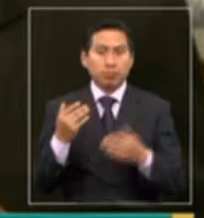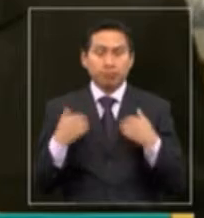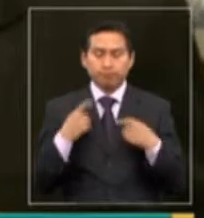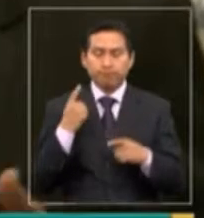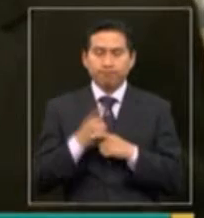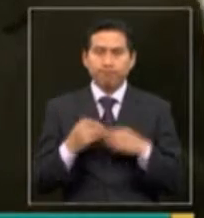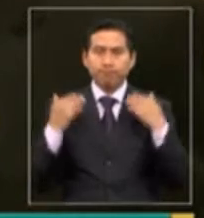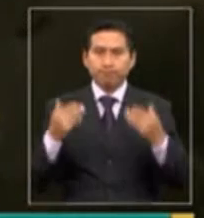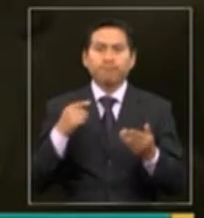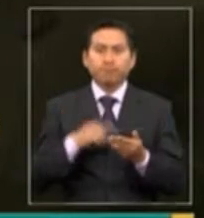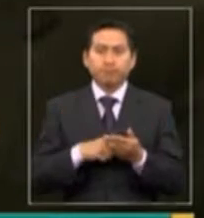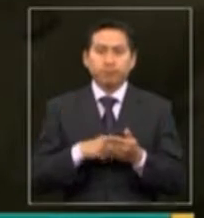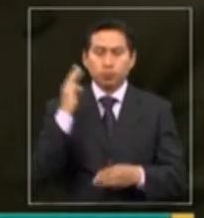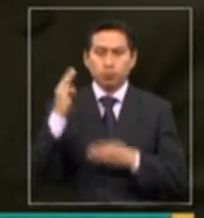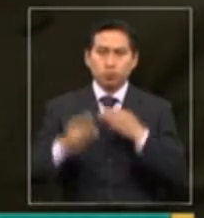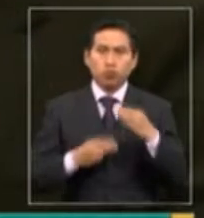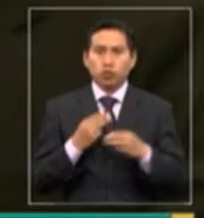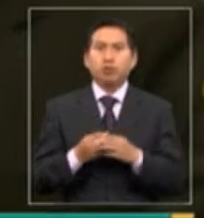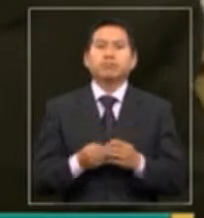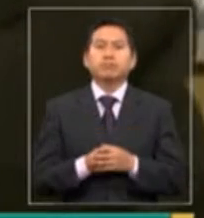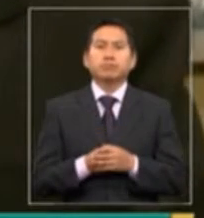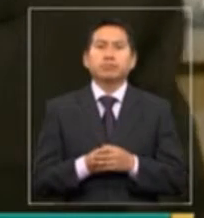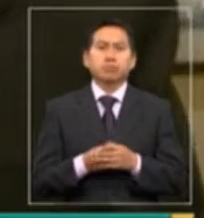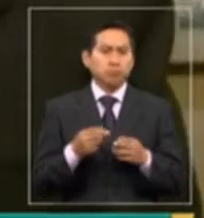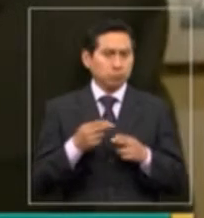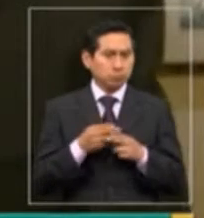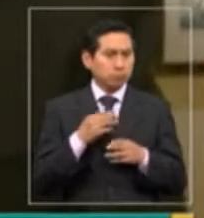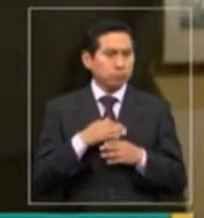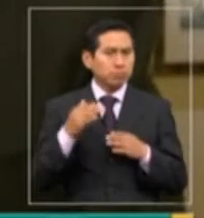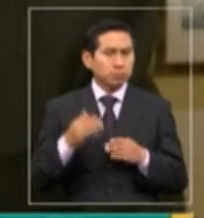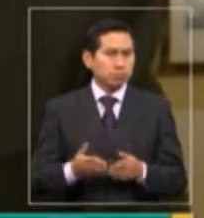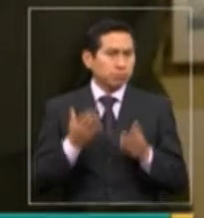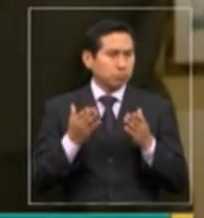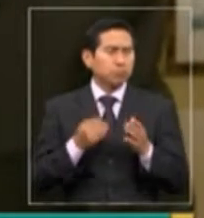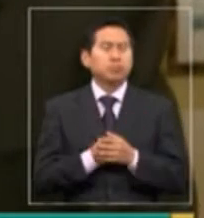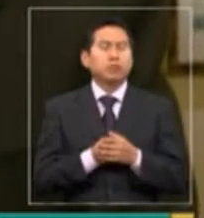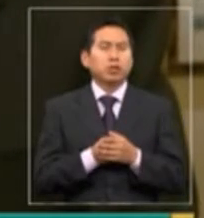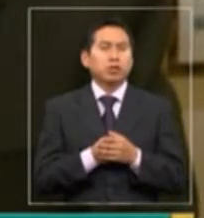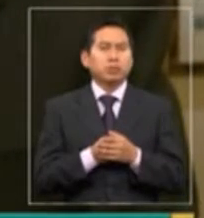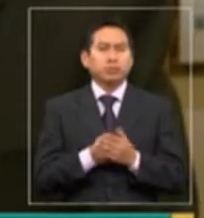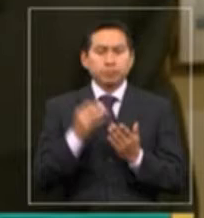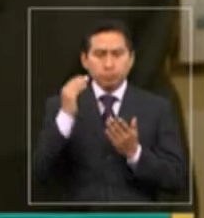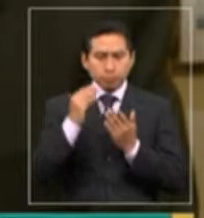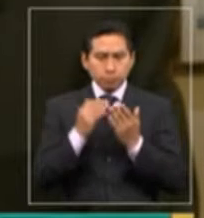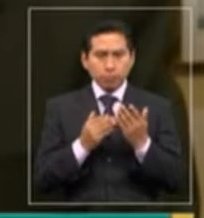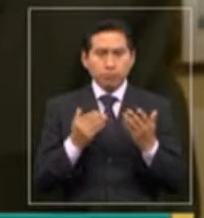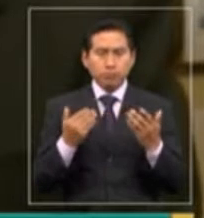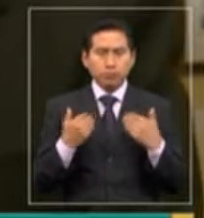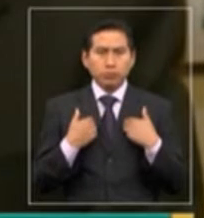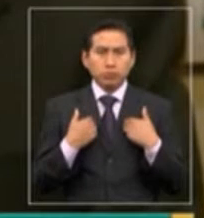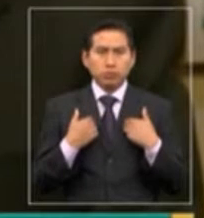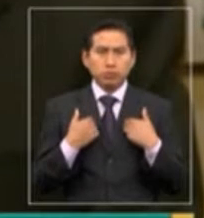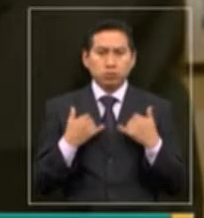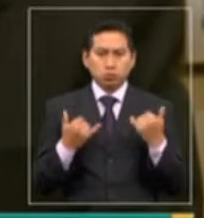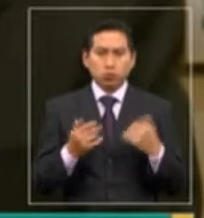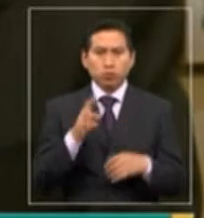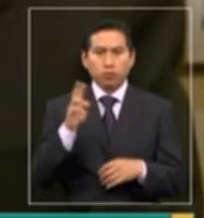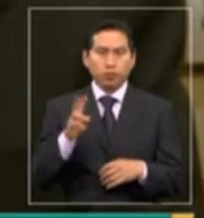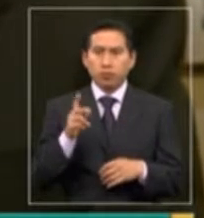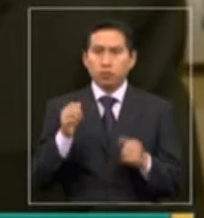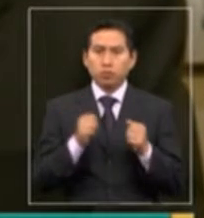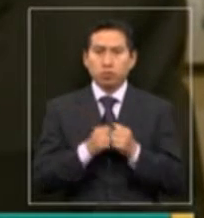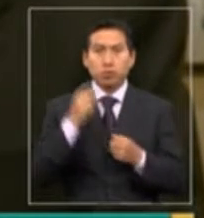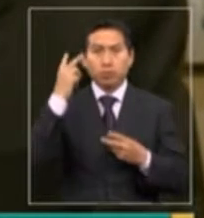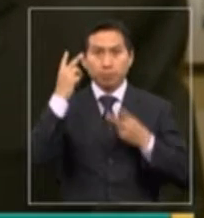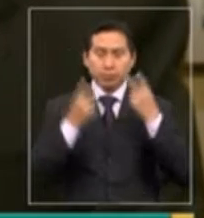está impulsando a lo largo del mundo. Cancillería, para cerrar el contacto y la agenda, por favor, que se va a manejar ya este viernes con la